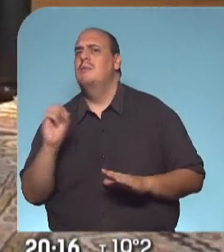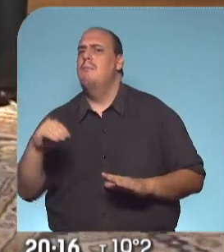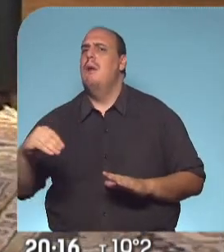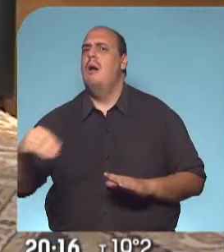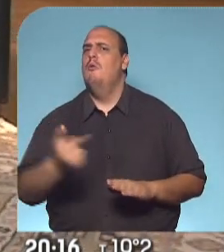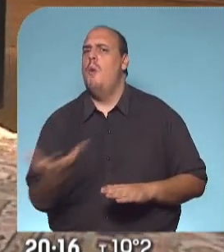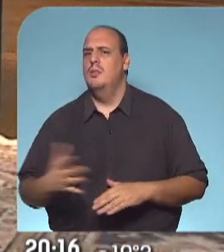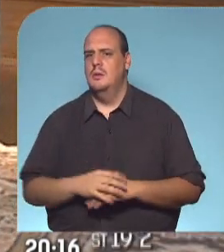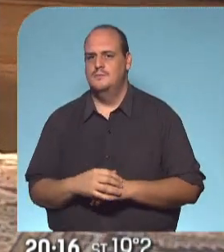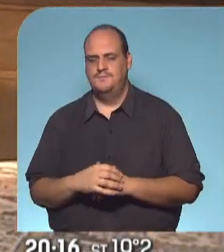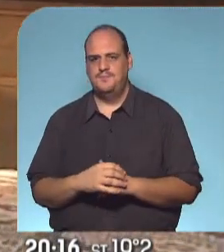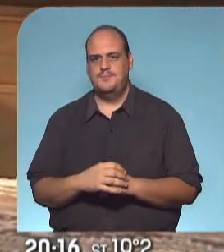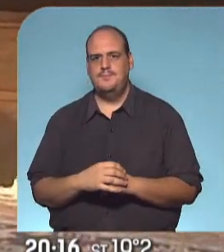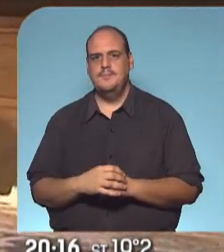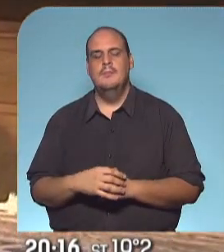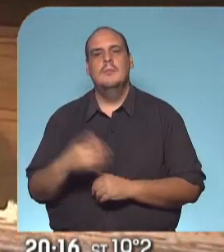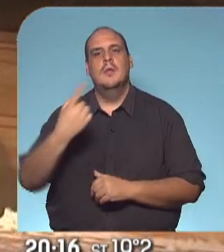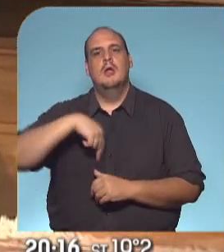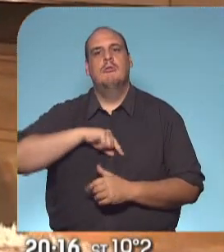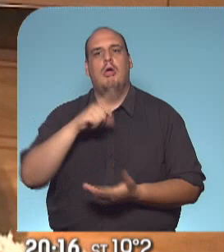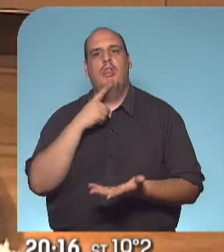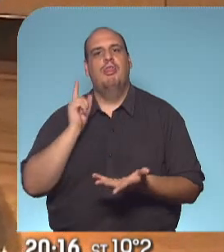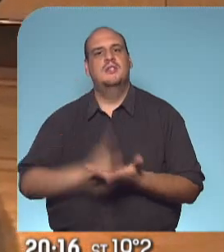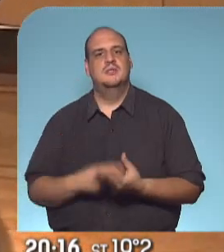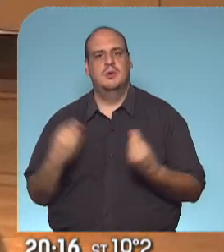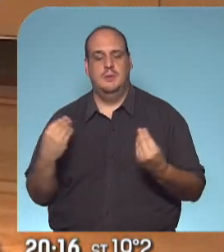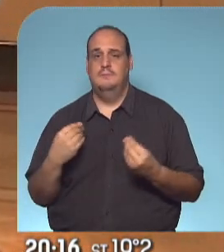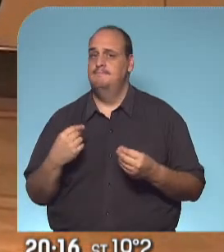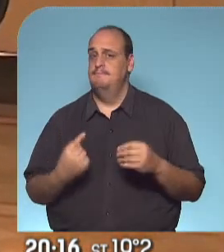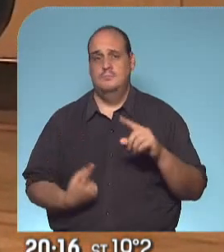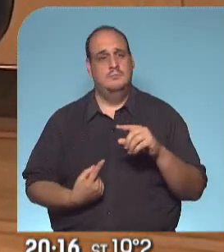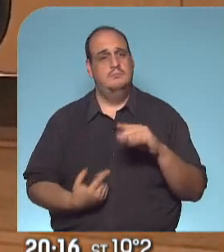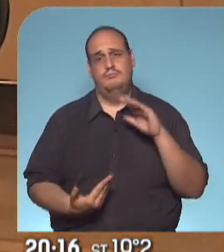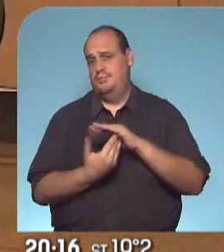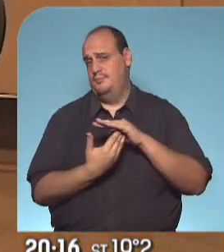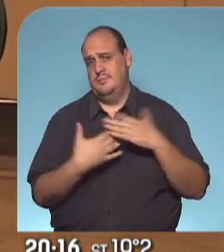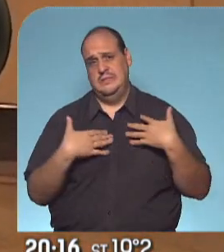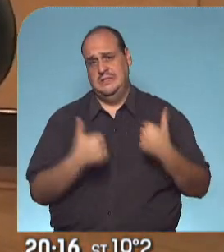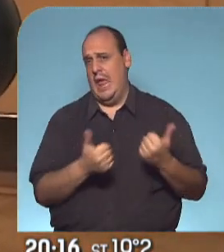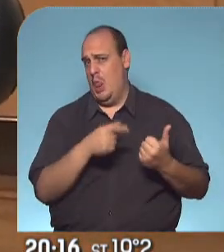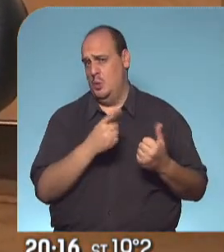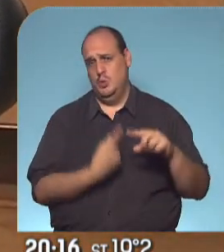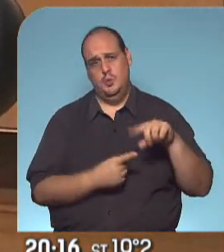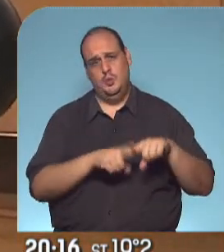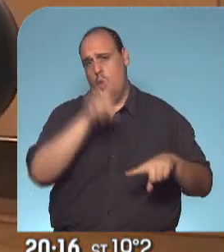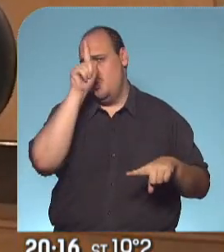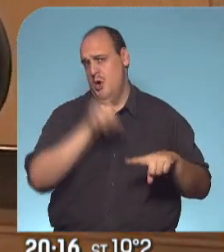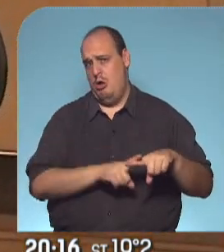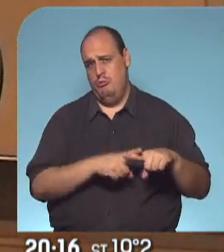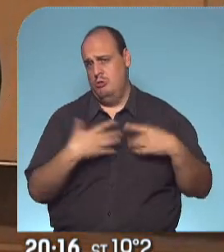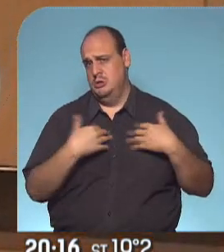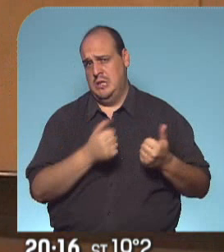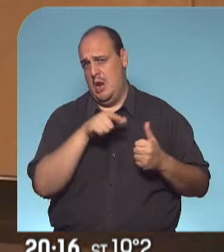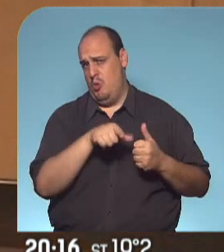Bueno, lo que hemos definido es que lo primero es la salud. Ese es el principio que va a regir a